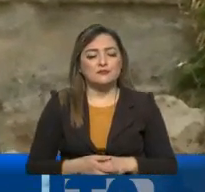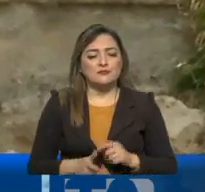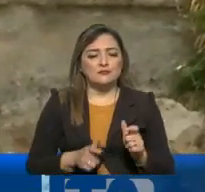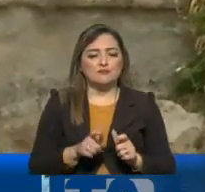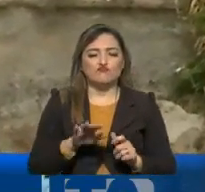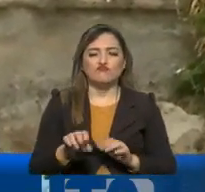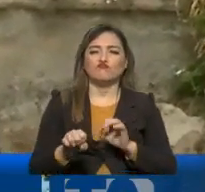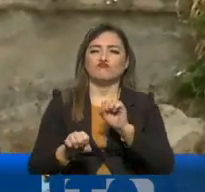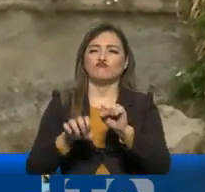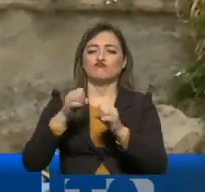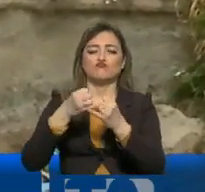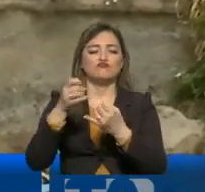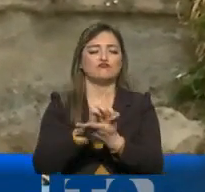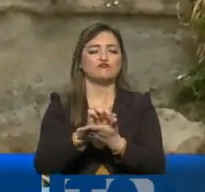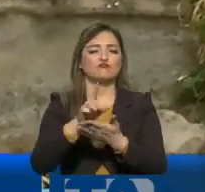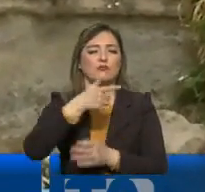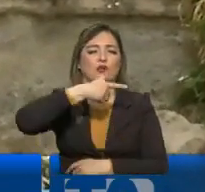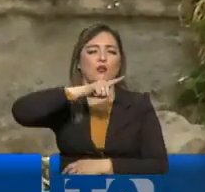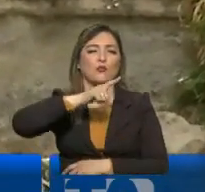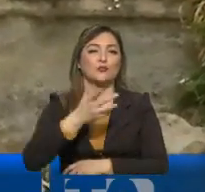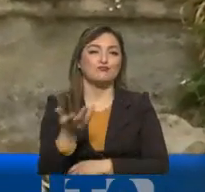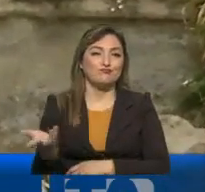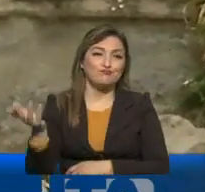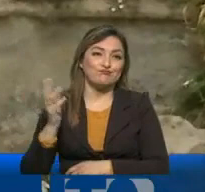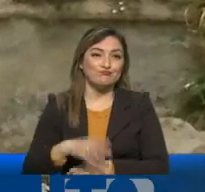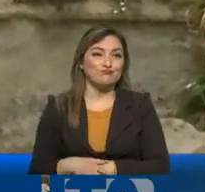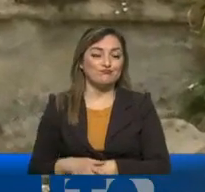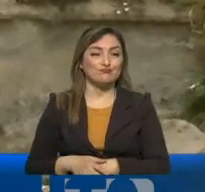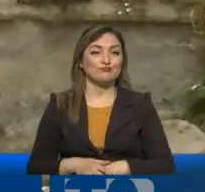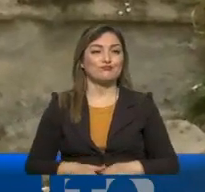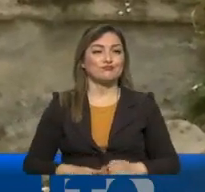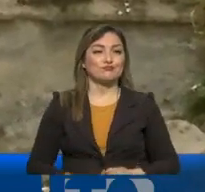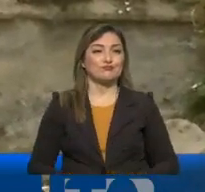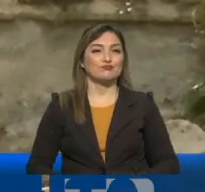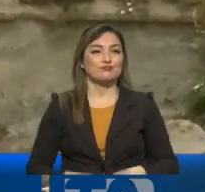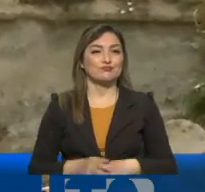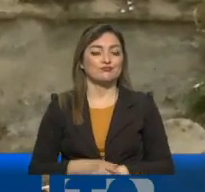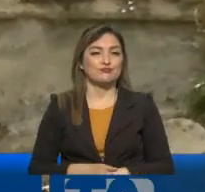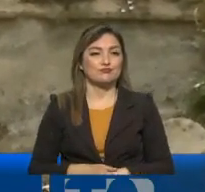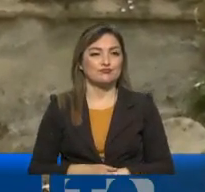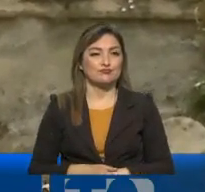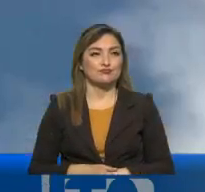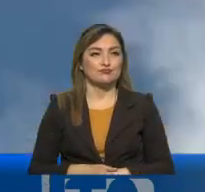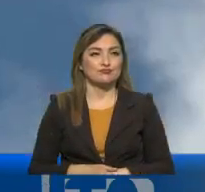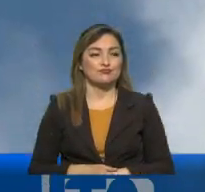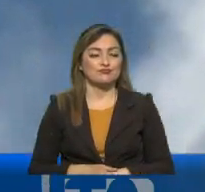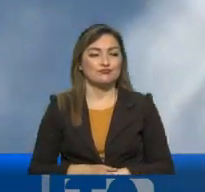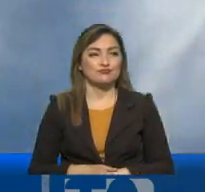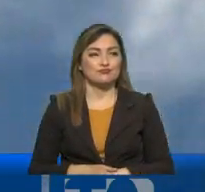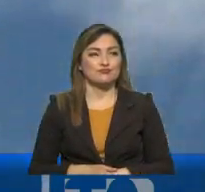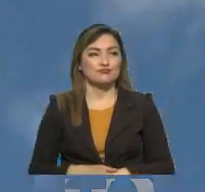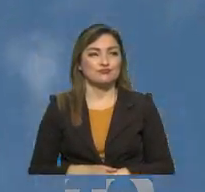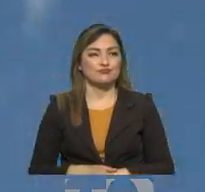sube incluso los fines de semana a libar en la parte de arriba, en la cima del Catequilla. Entonces se encuentra mucha basura. El